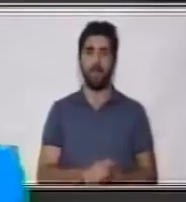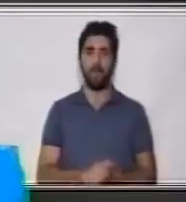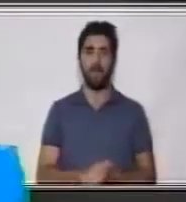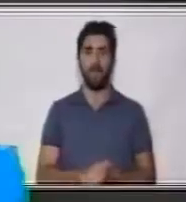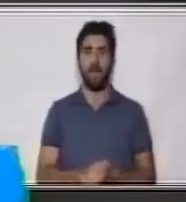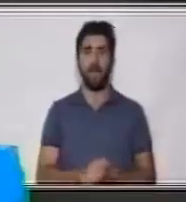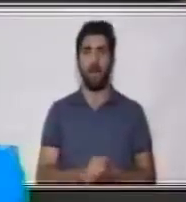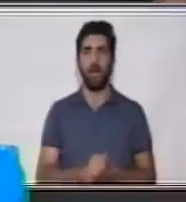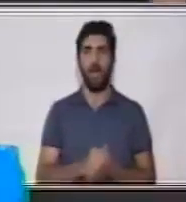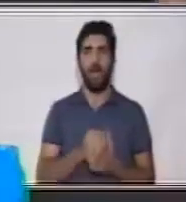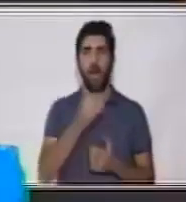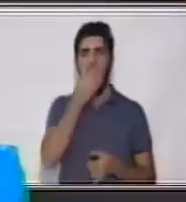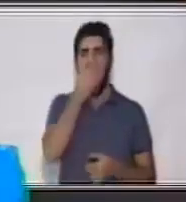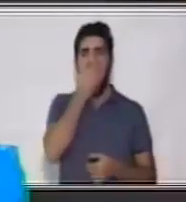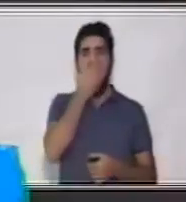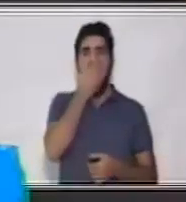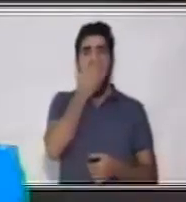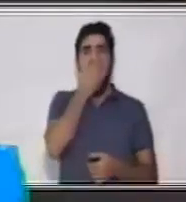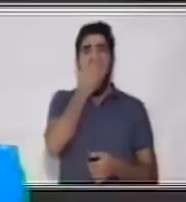El cisne,